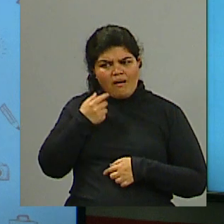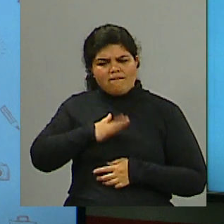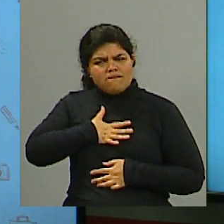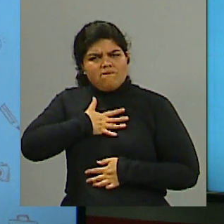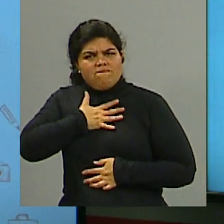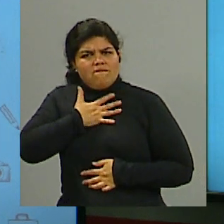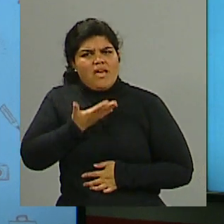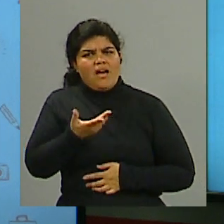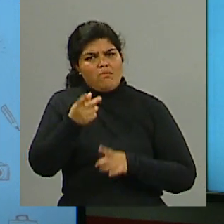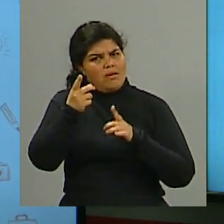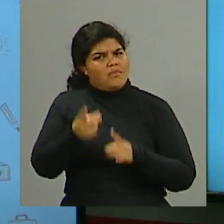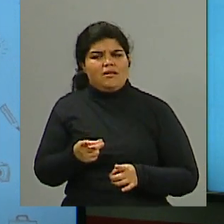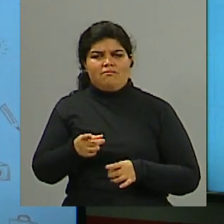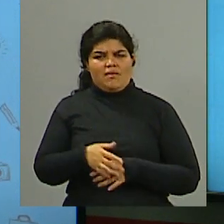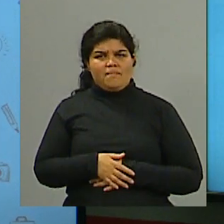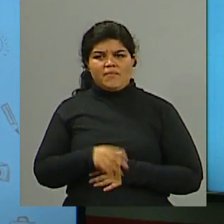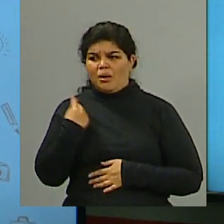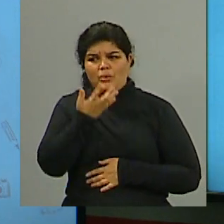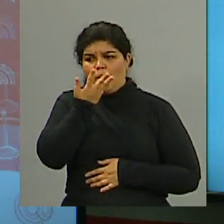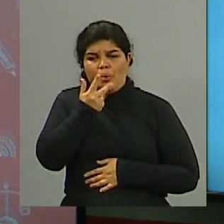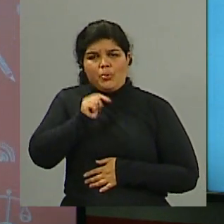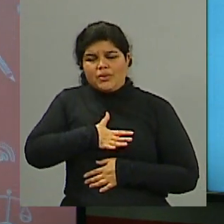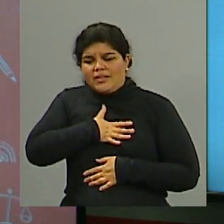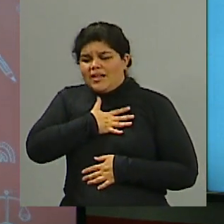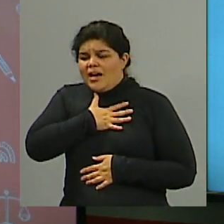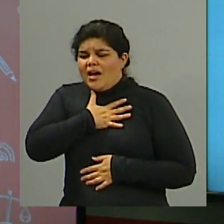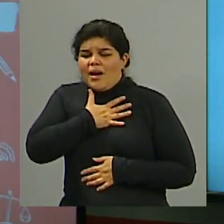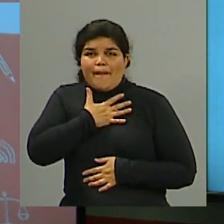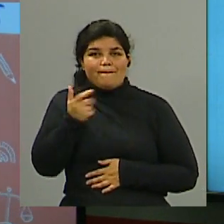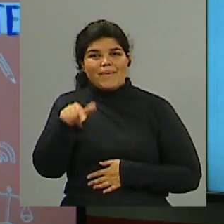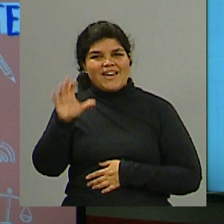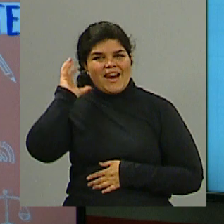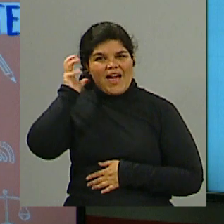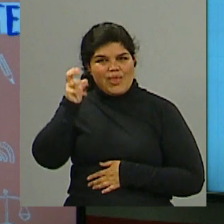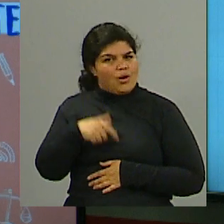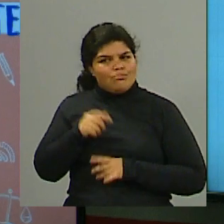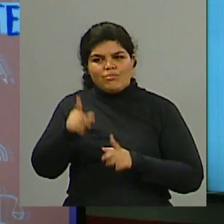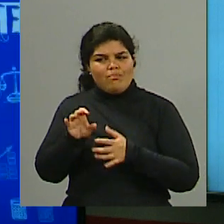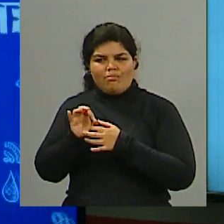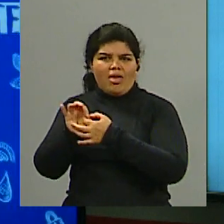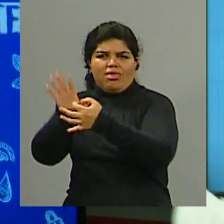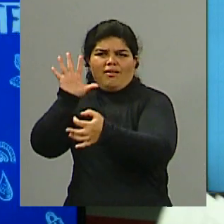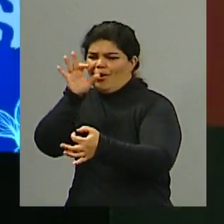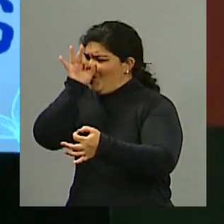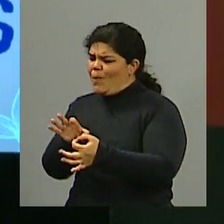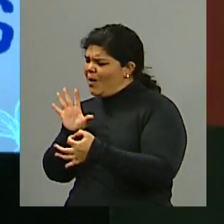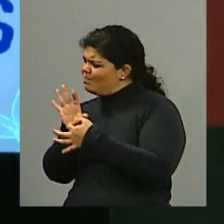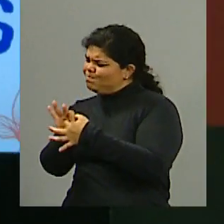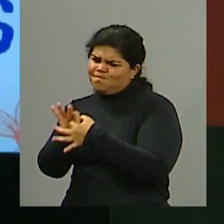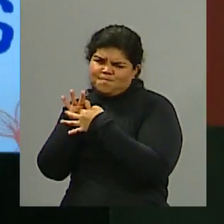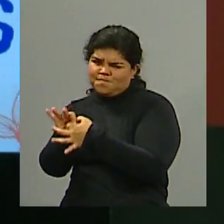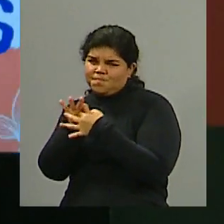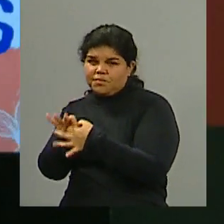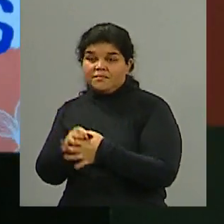porque a los que nos gusta hacer radio, creo que nos terminamos enamorando de este medio de comunicación y no lo vamos a soltar nunca. Yo creo que es lo